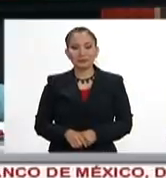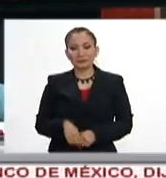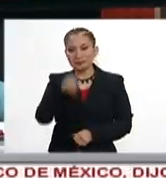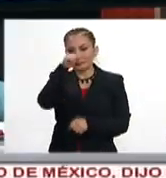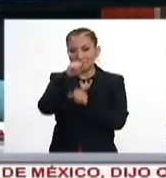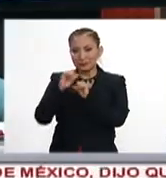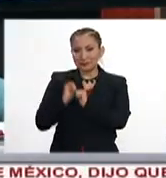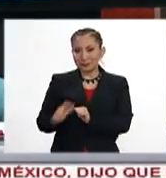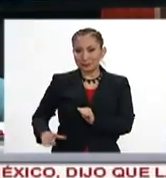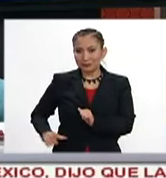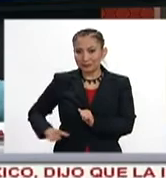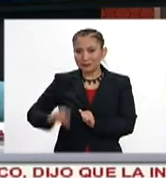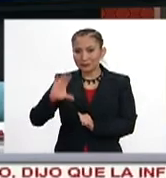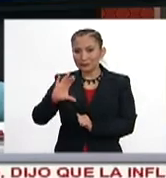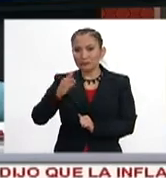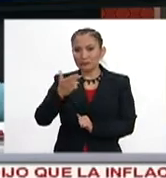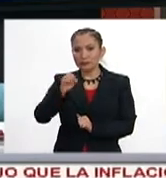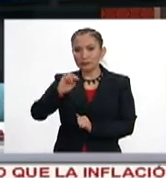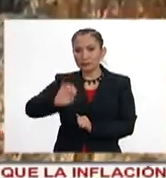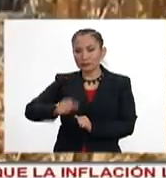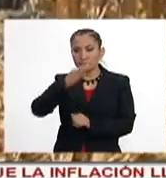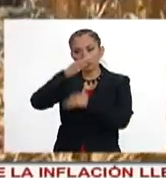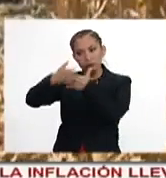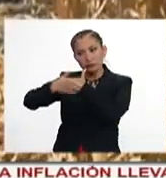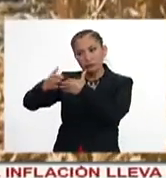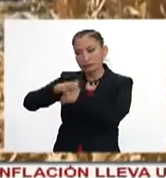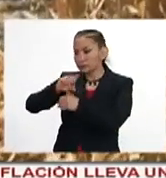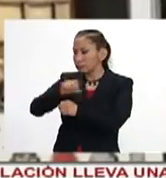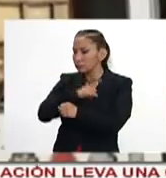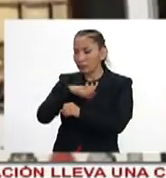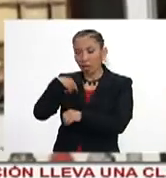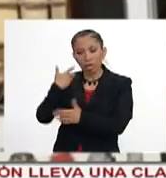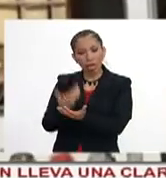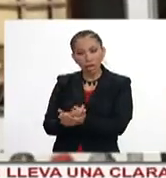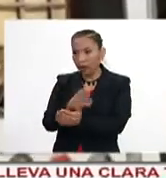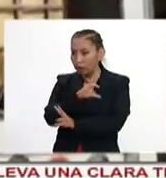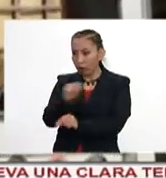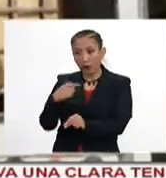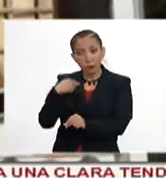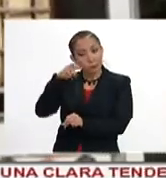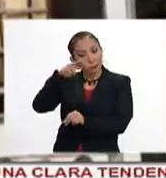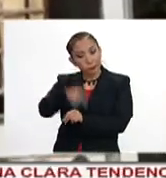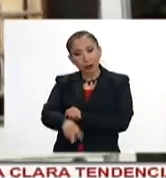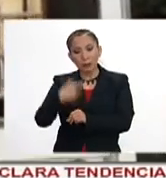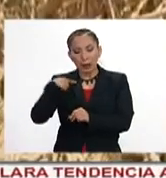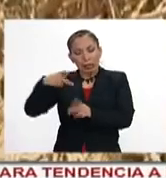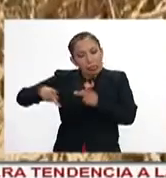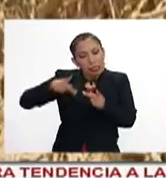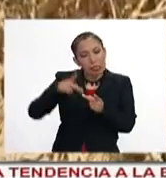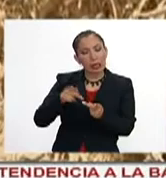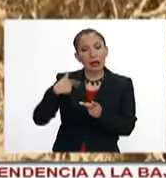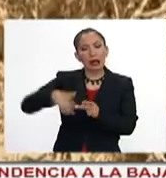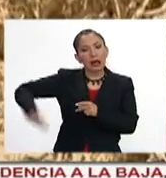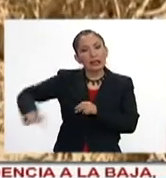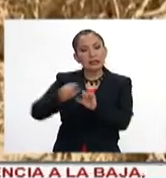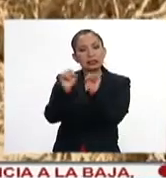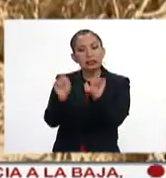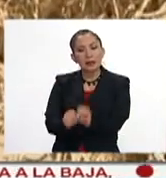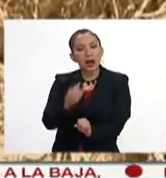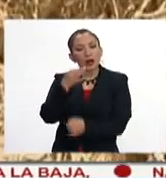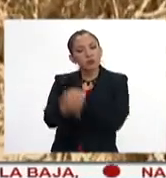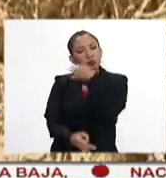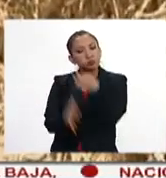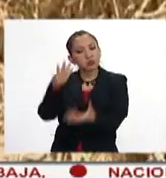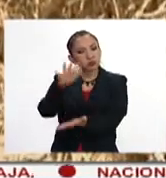El secretario de Gobernación, Miguel Ángel Osorio Chong, hizo un llamado a no bajar la guardia en el perfeccionamiento de nuestro sistema de